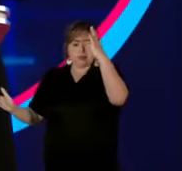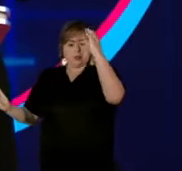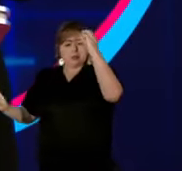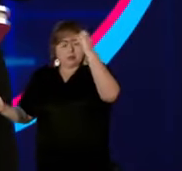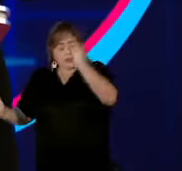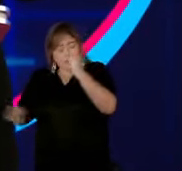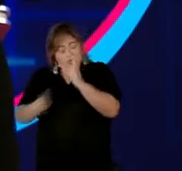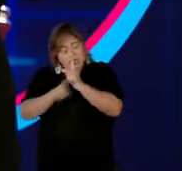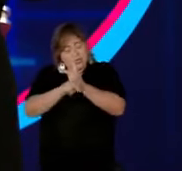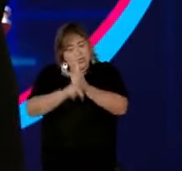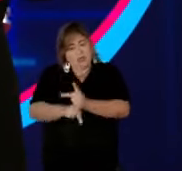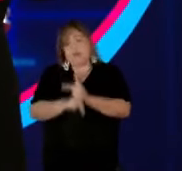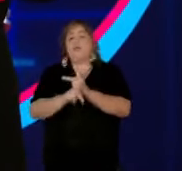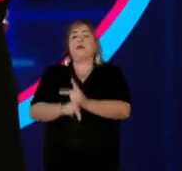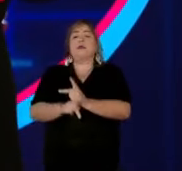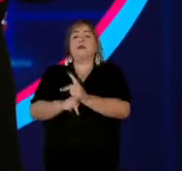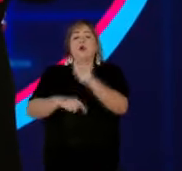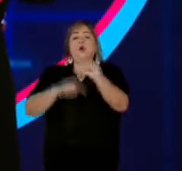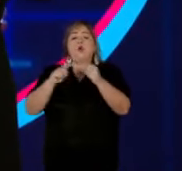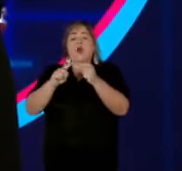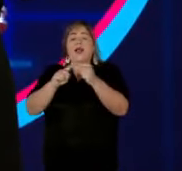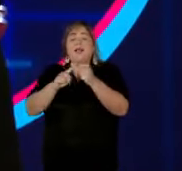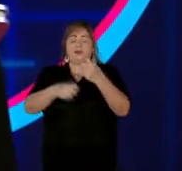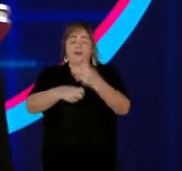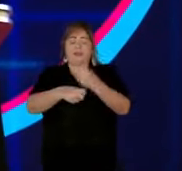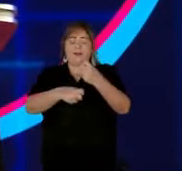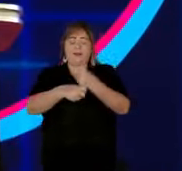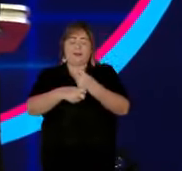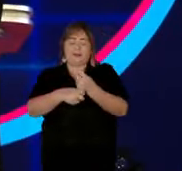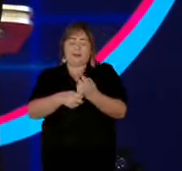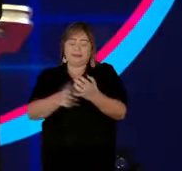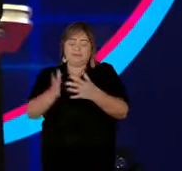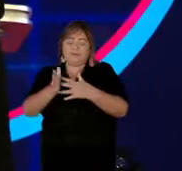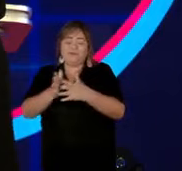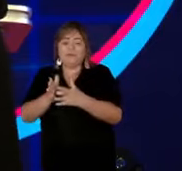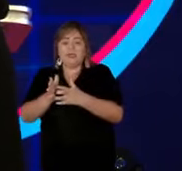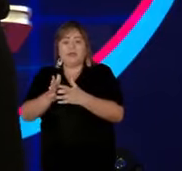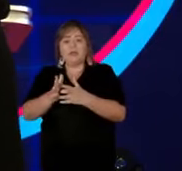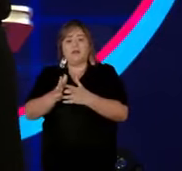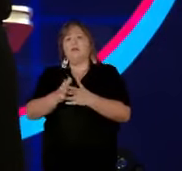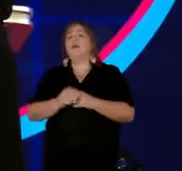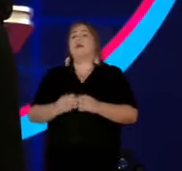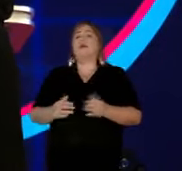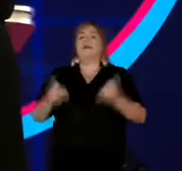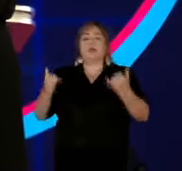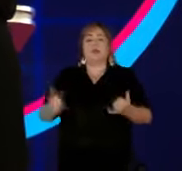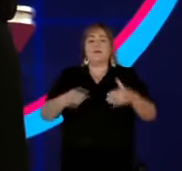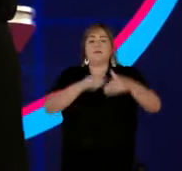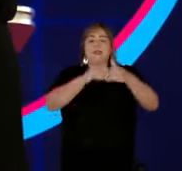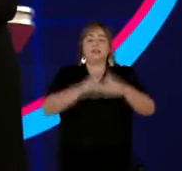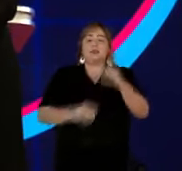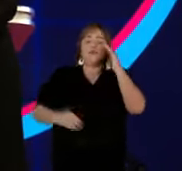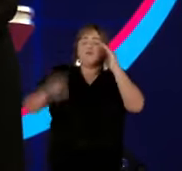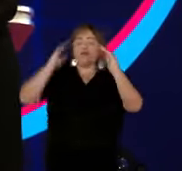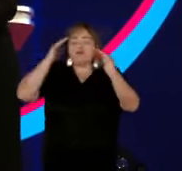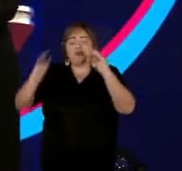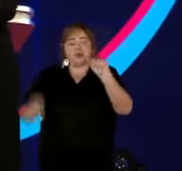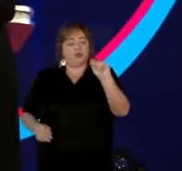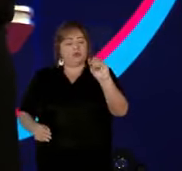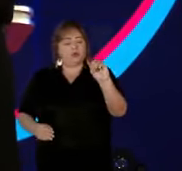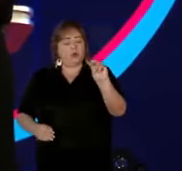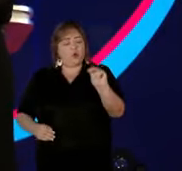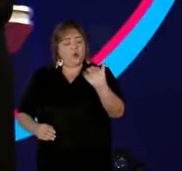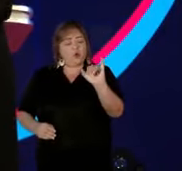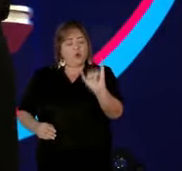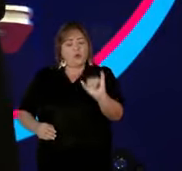Mantente firme en los momentos de dificultad, manténgase firme. Felicito a Tommy, al grupo JC Club.